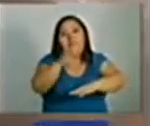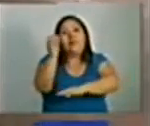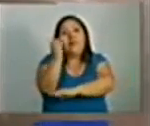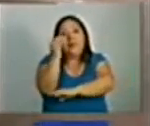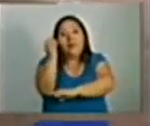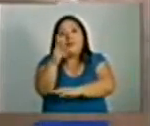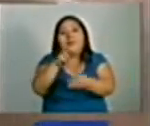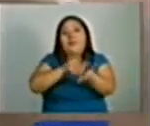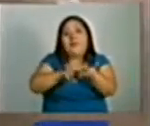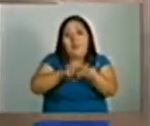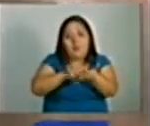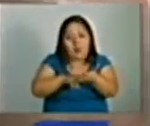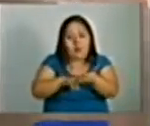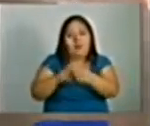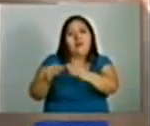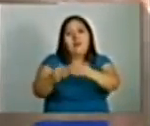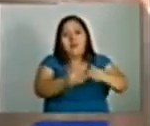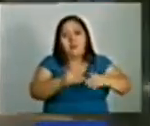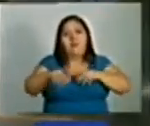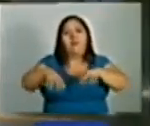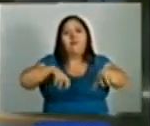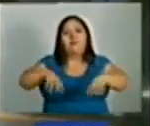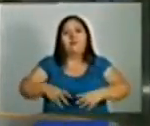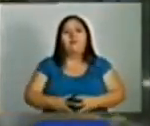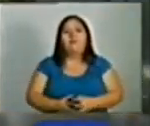se mantiene en todo el territorio nacional.